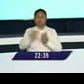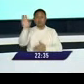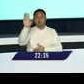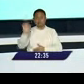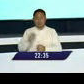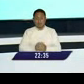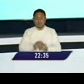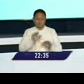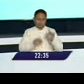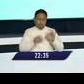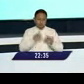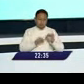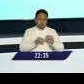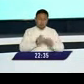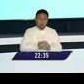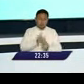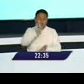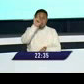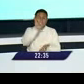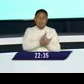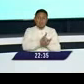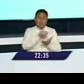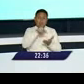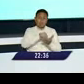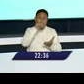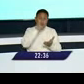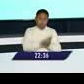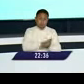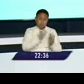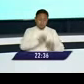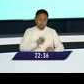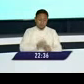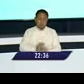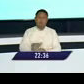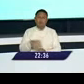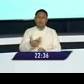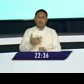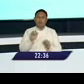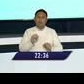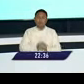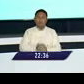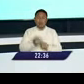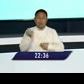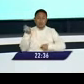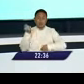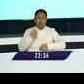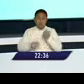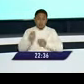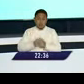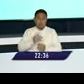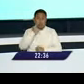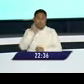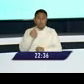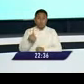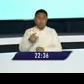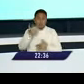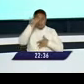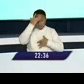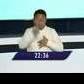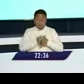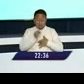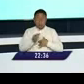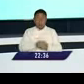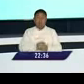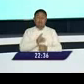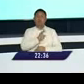aplicativo para controlar la liberación de pruebas de antígenos como estrategia de detección oportuna de casos de COVID.